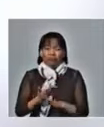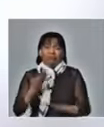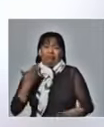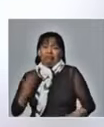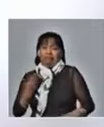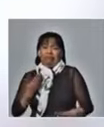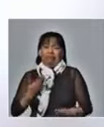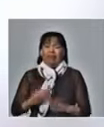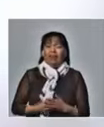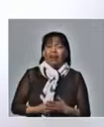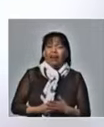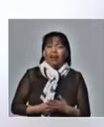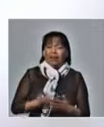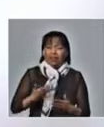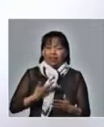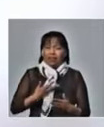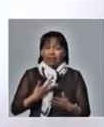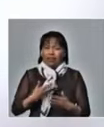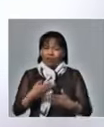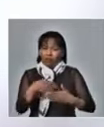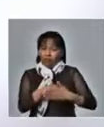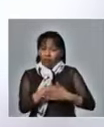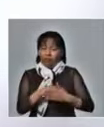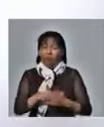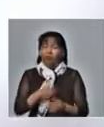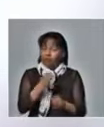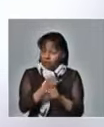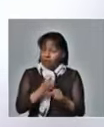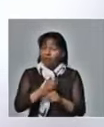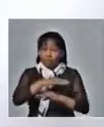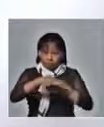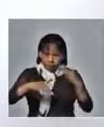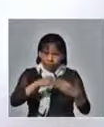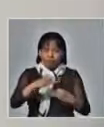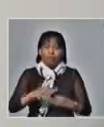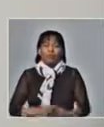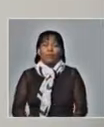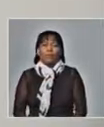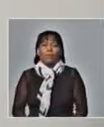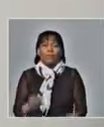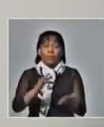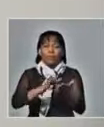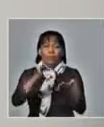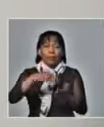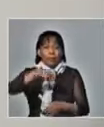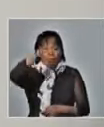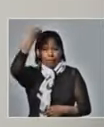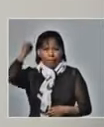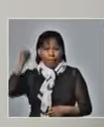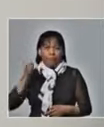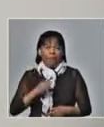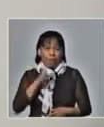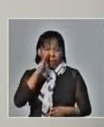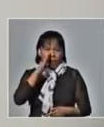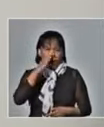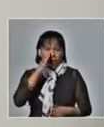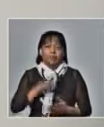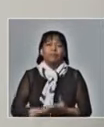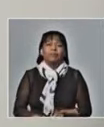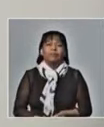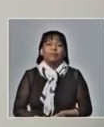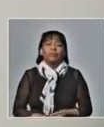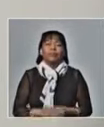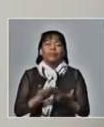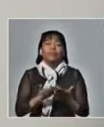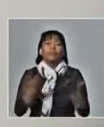y PPS? Vamos a investigar todo ello. Muchas gracias, candidato Luis Miguel Barbosa. Tiene